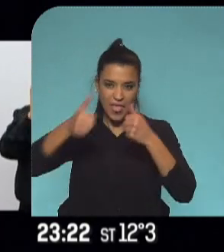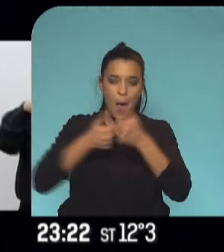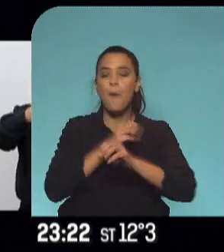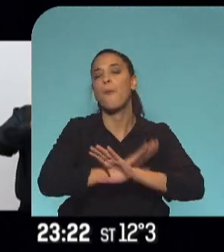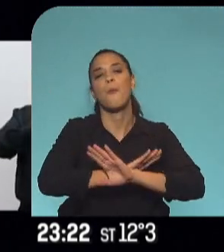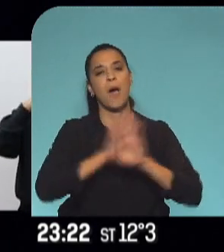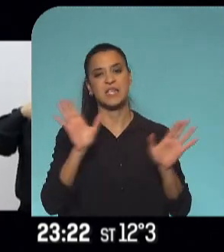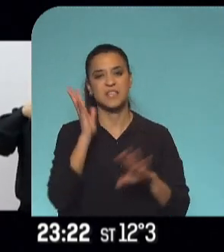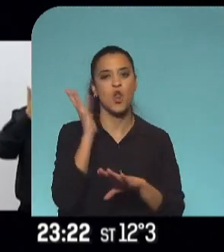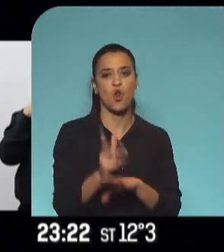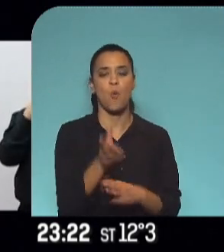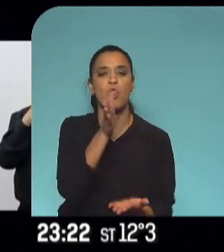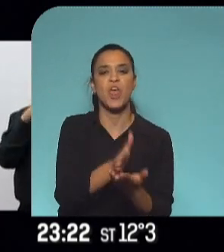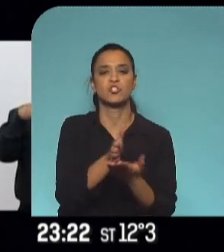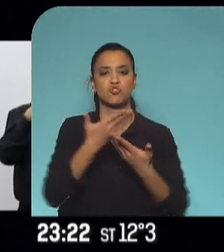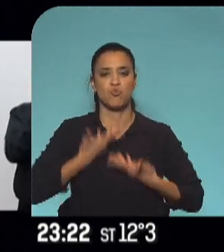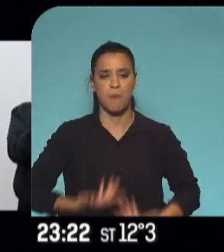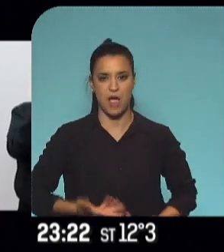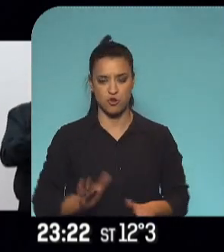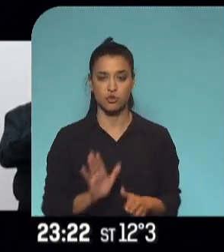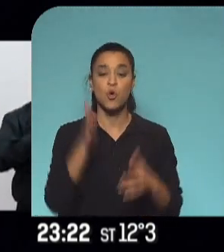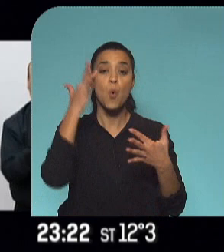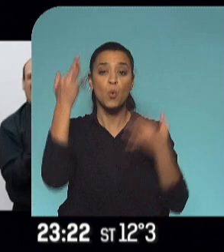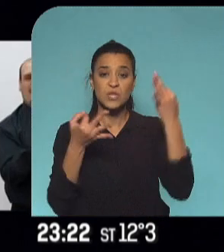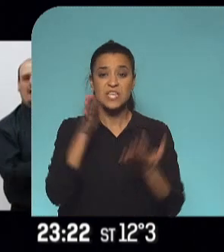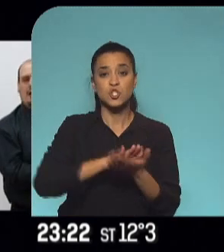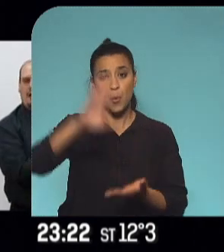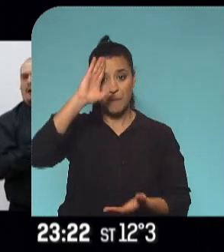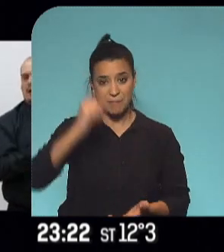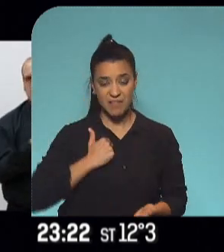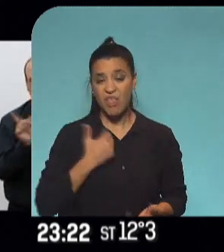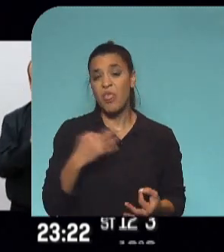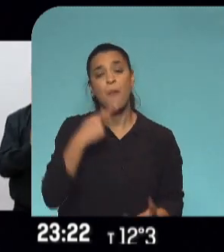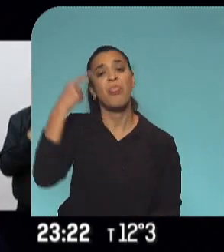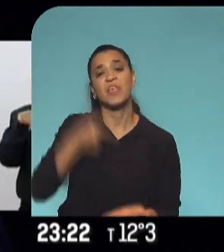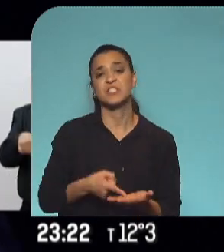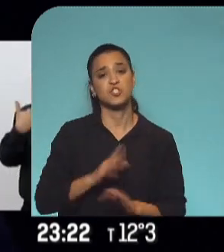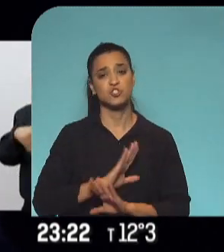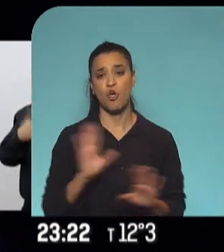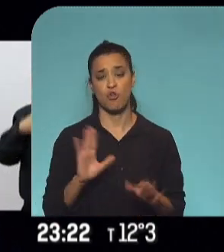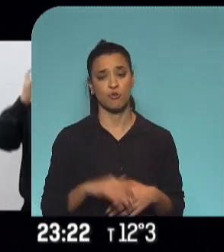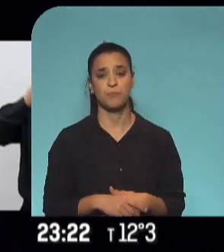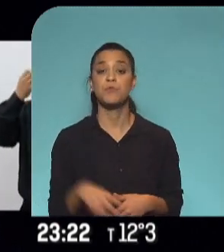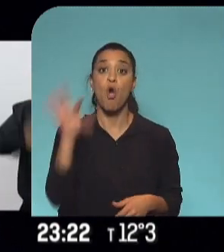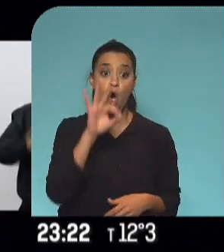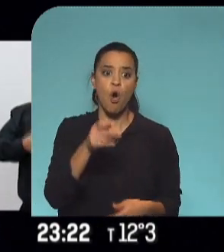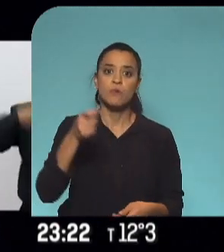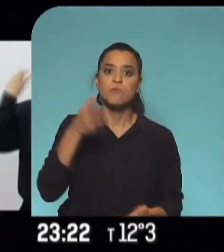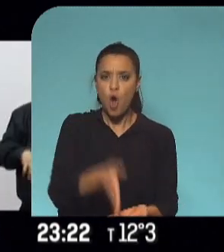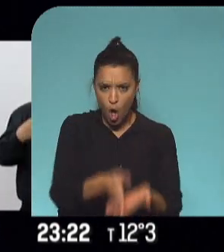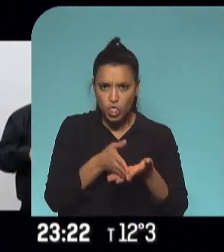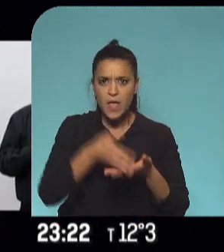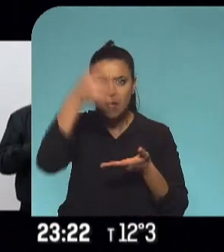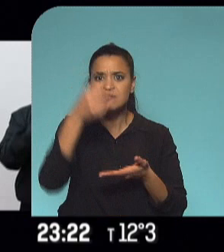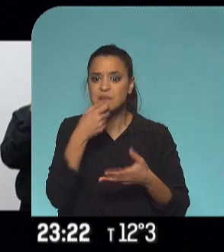derechos humanos. La justicia respecto de los militares tiene que tomar una decisión. O los juzga y condena si